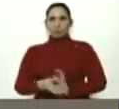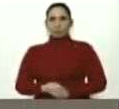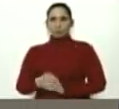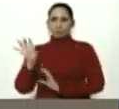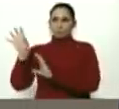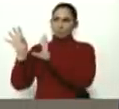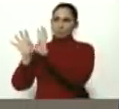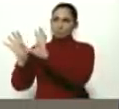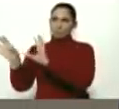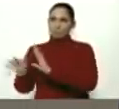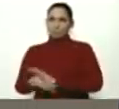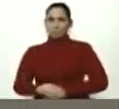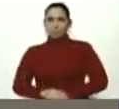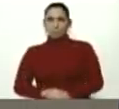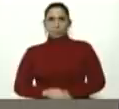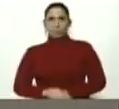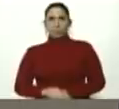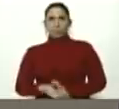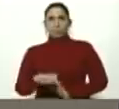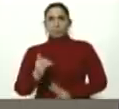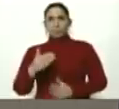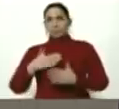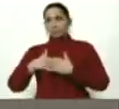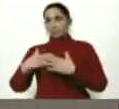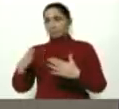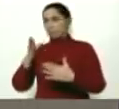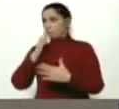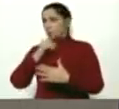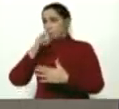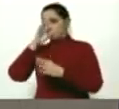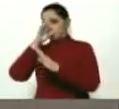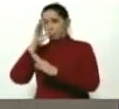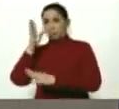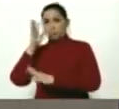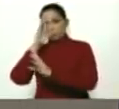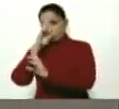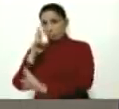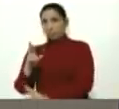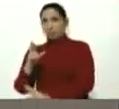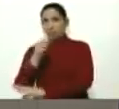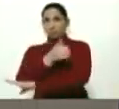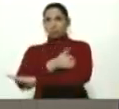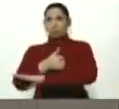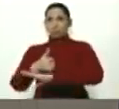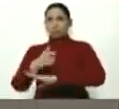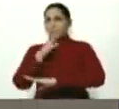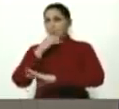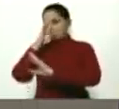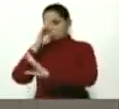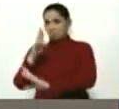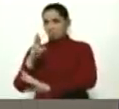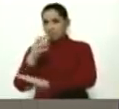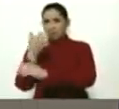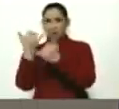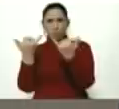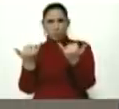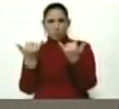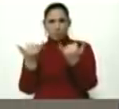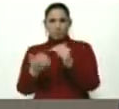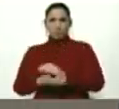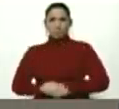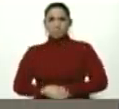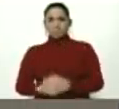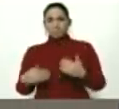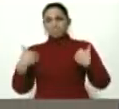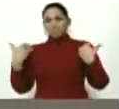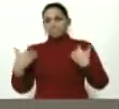países que están a merced de la irresponsabilidad de sus autoridades y que ahora están